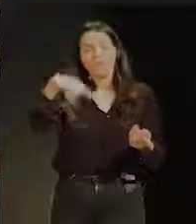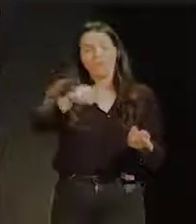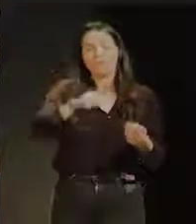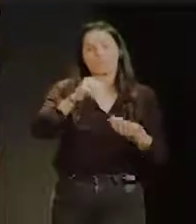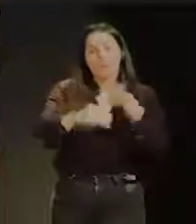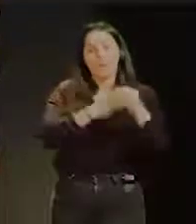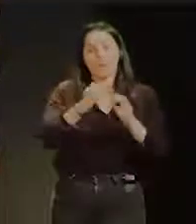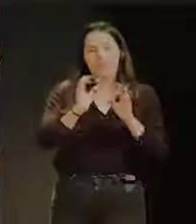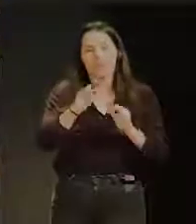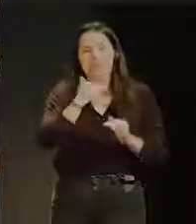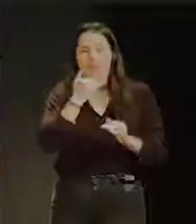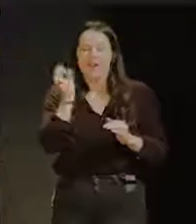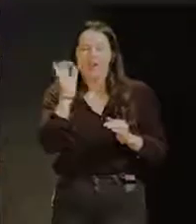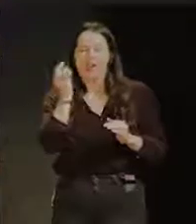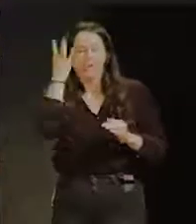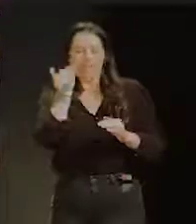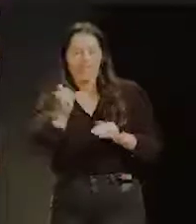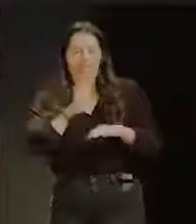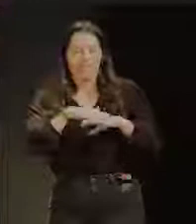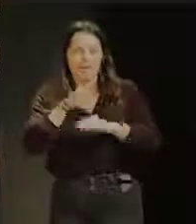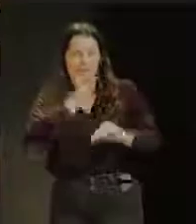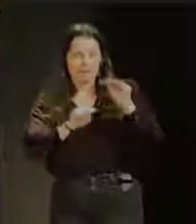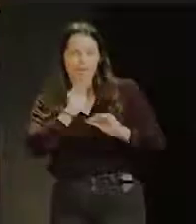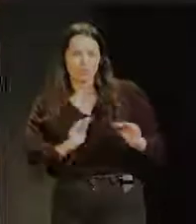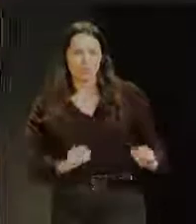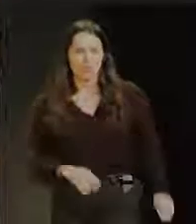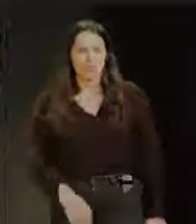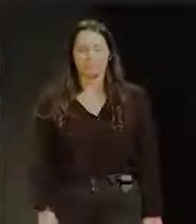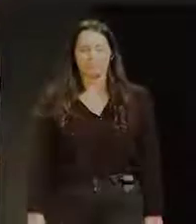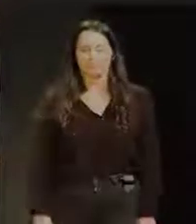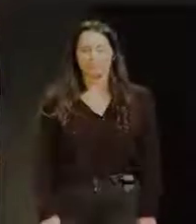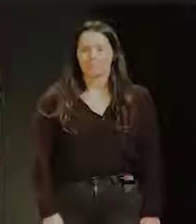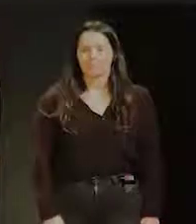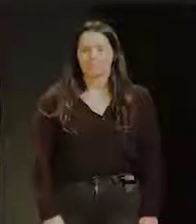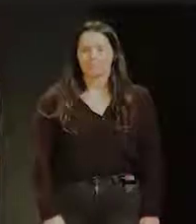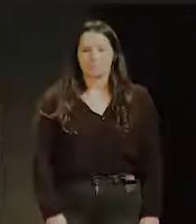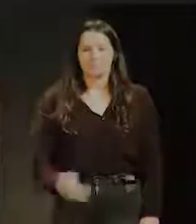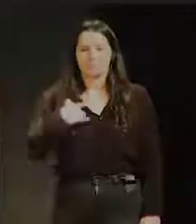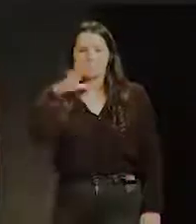tenéis algunas iniciativas.